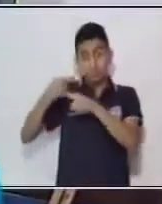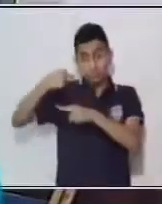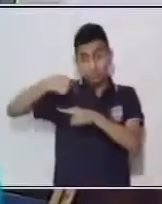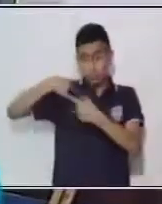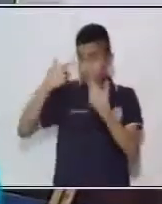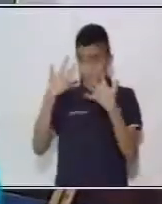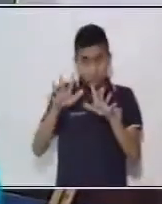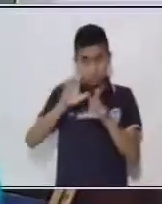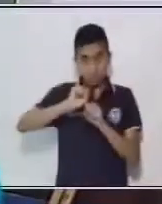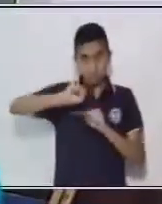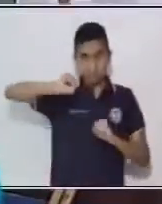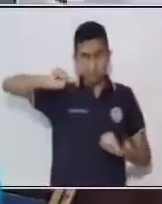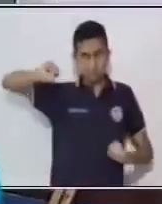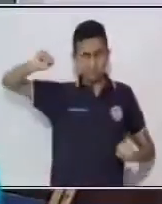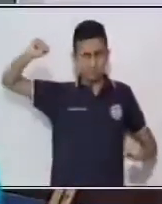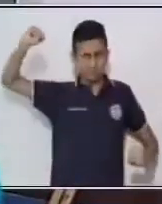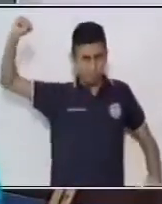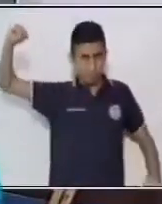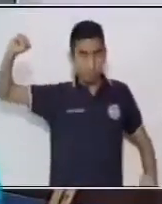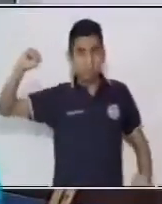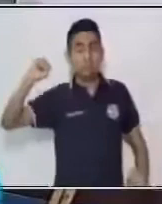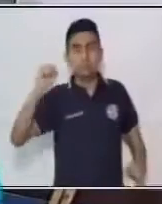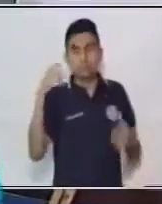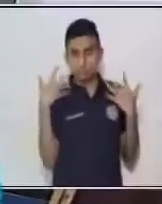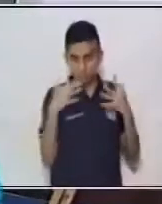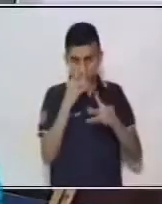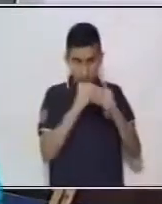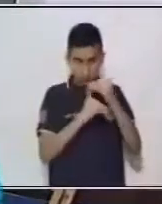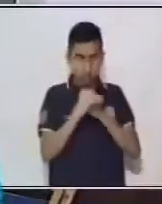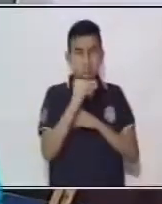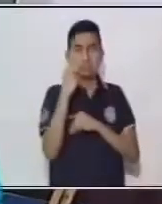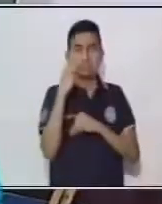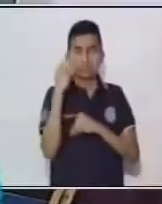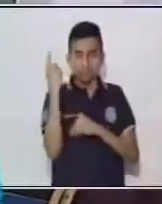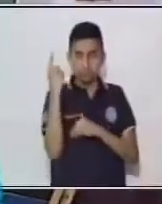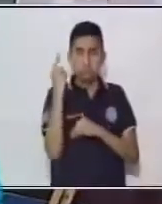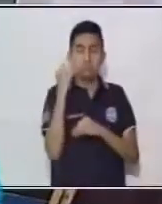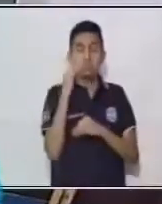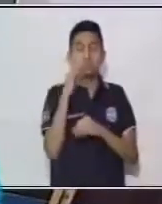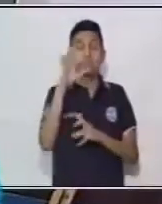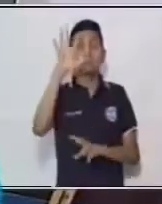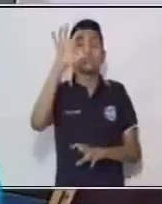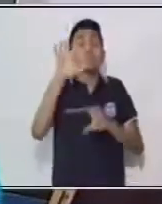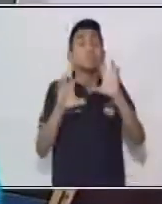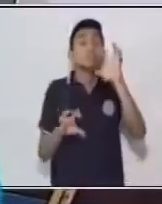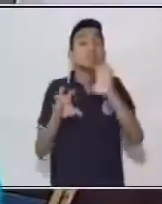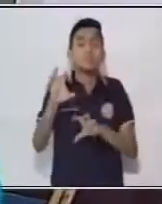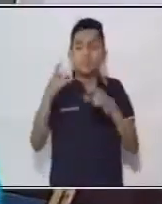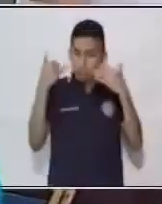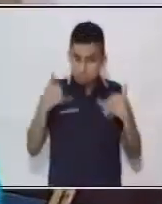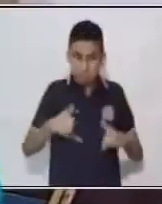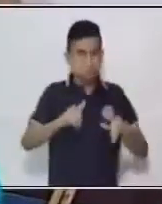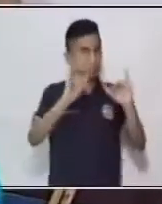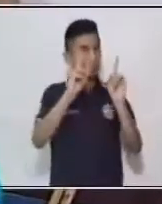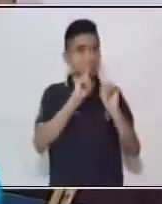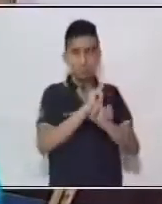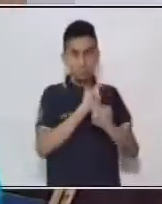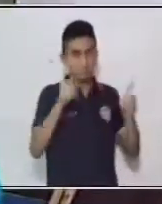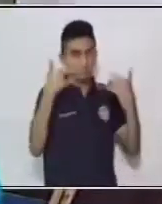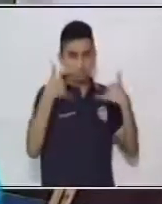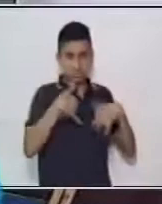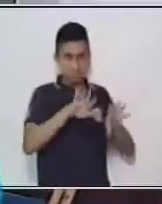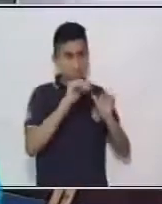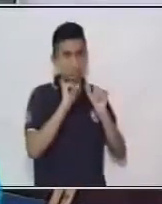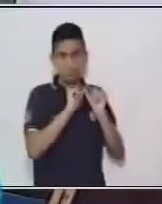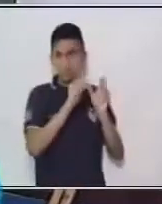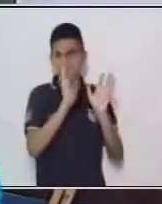despertamos, y cambiemos también este a plural. Los dinosaurios todavía estaban ahí. ¿Te